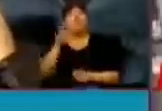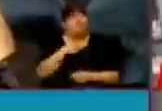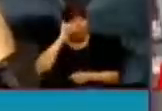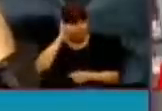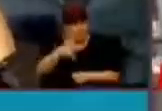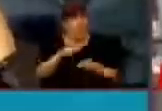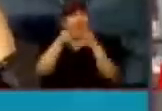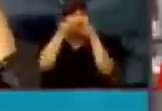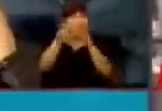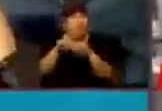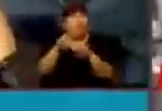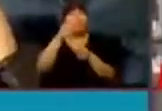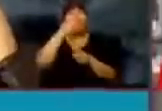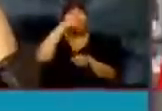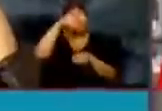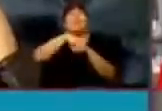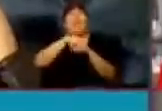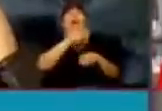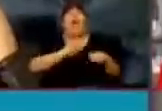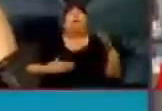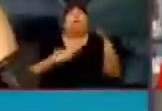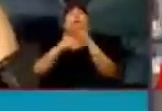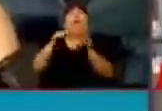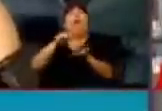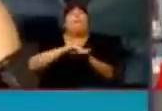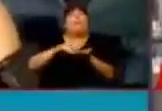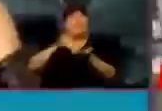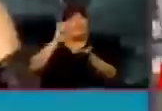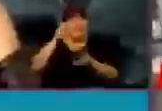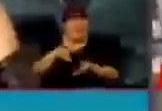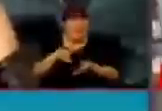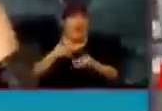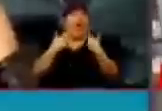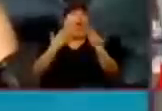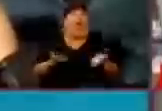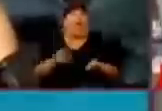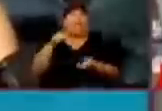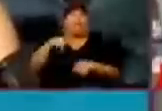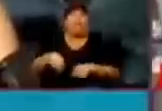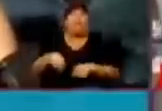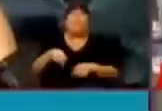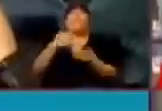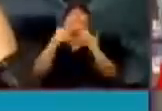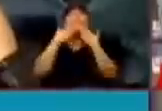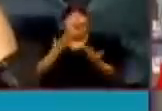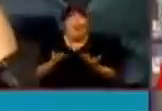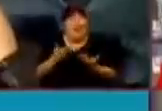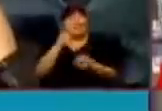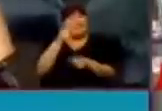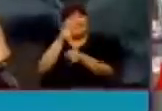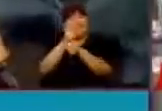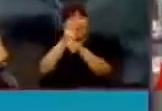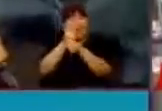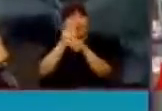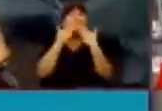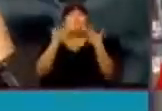Cristina? No, hace tiempo. ¿Cuándo era presidenta? Cuando era presidenta, sí, no, después. ¿Y a